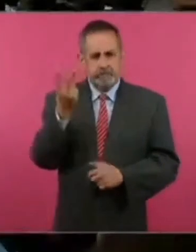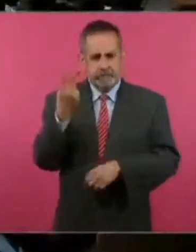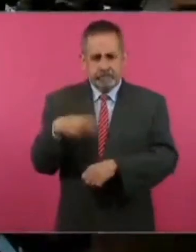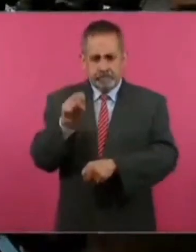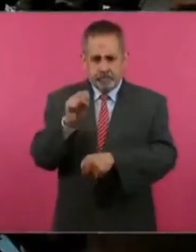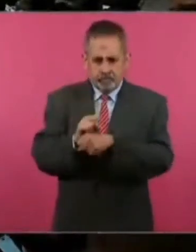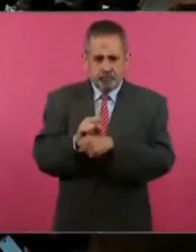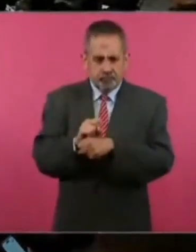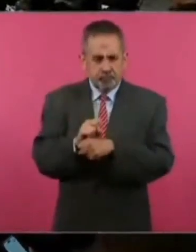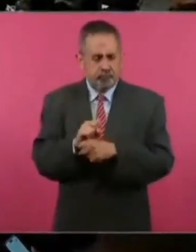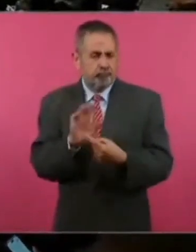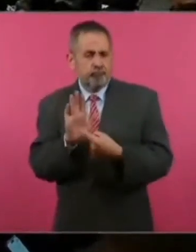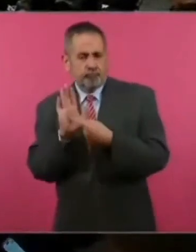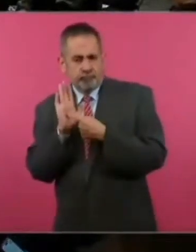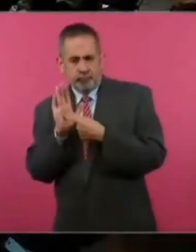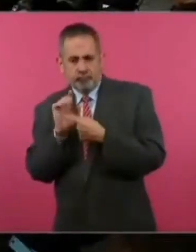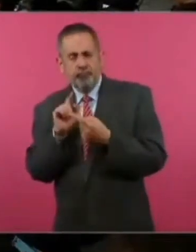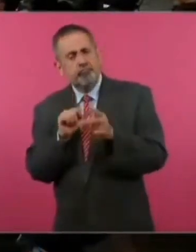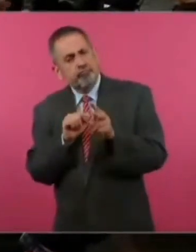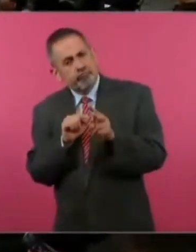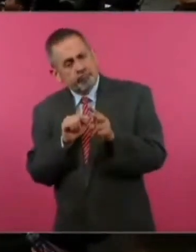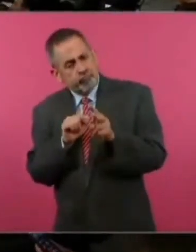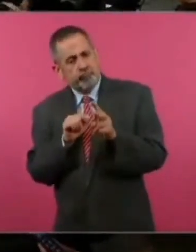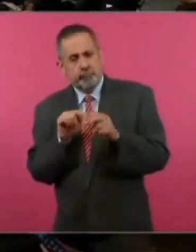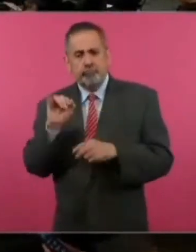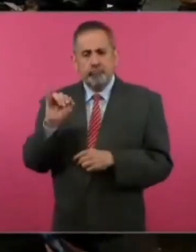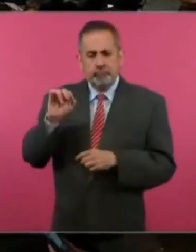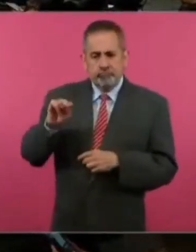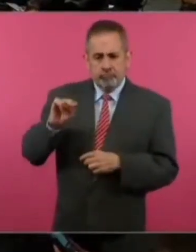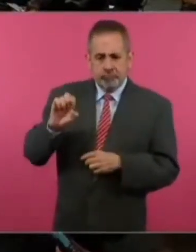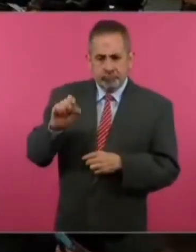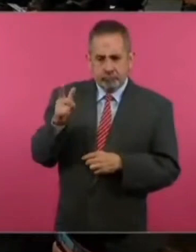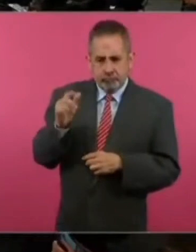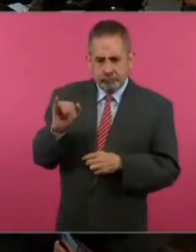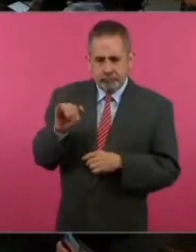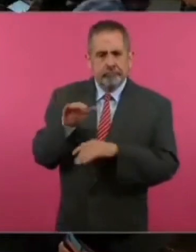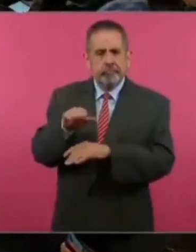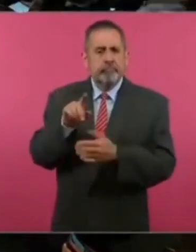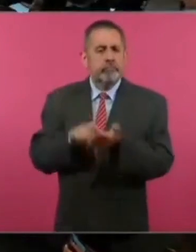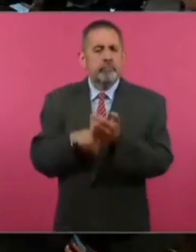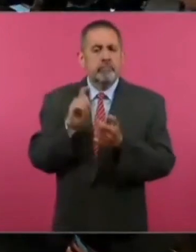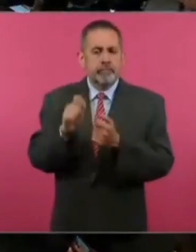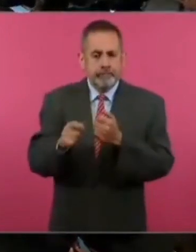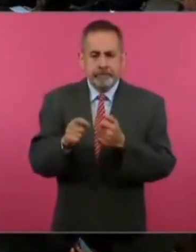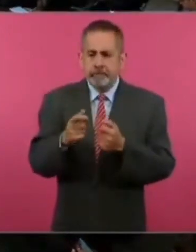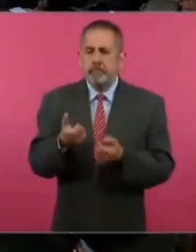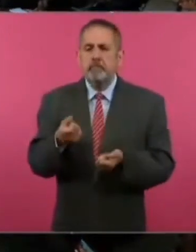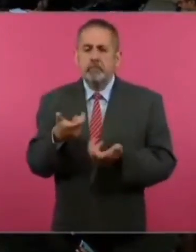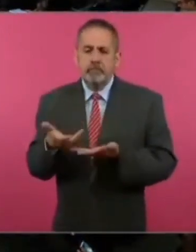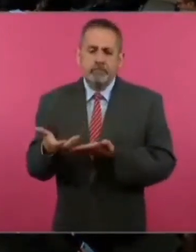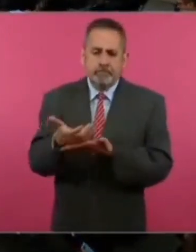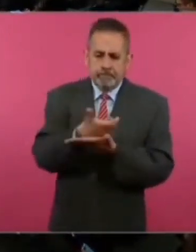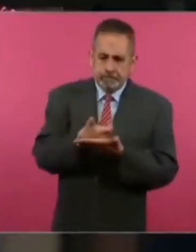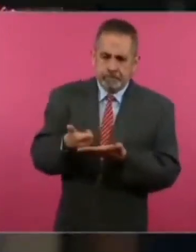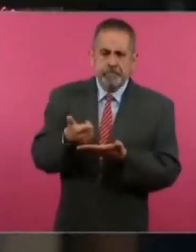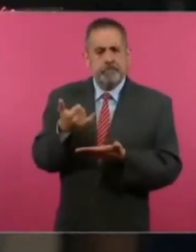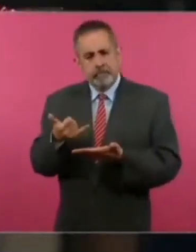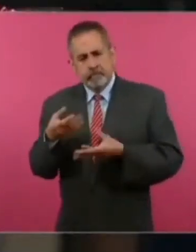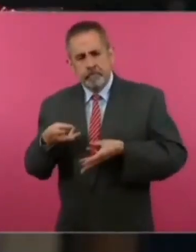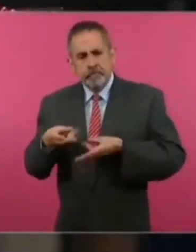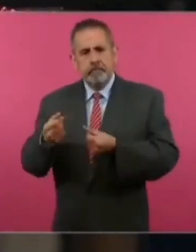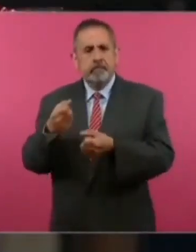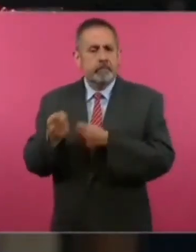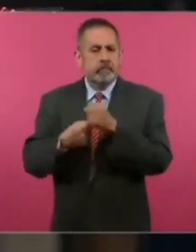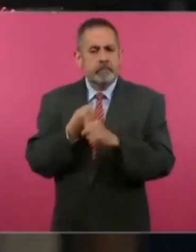de presentarnos esta encuesta del INEGI de los datos de ingresos y gastos